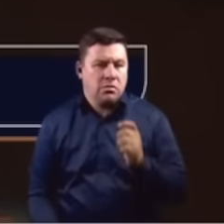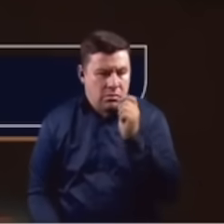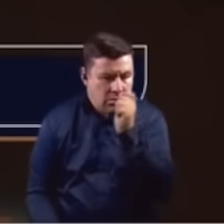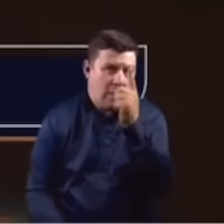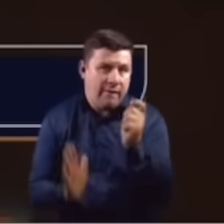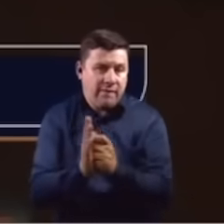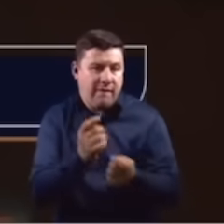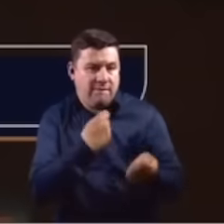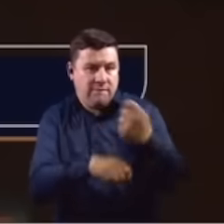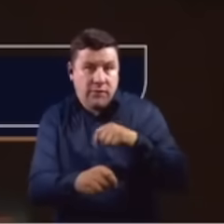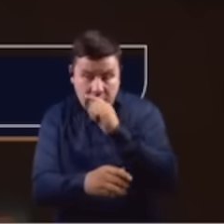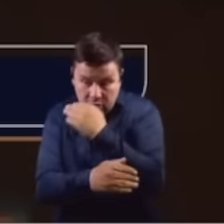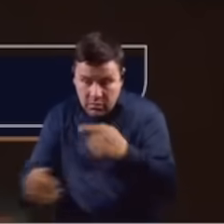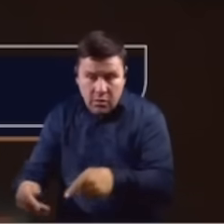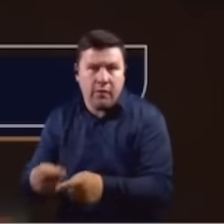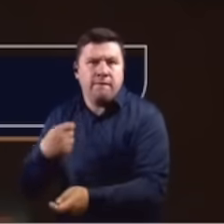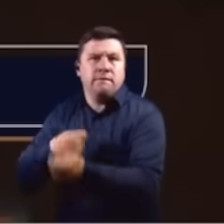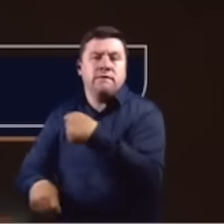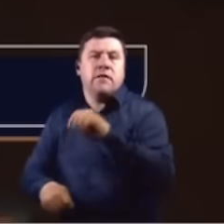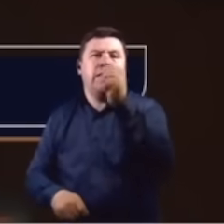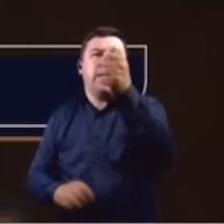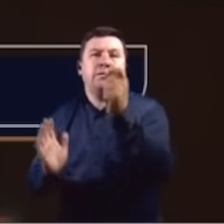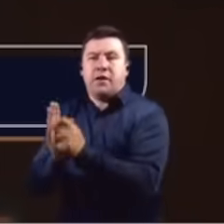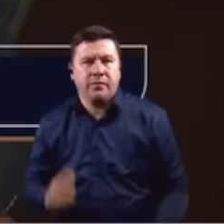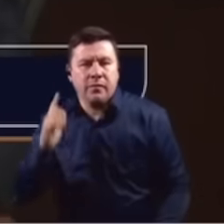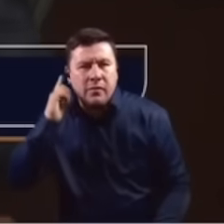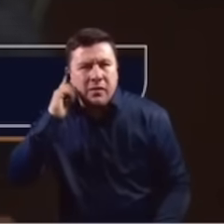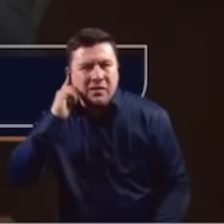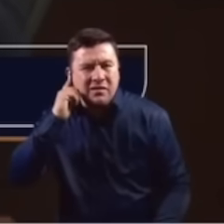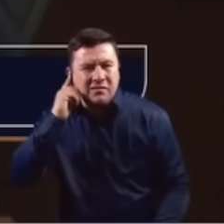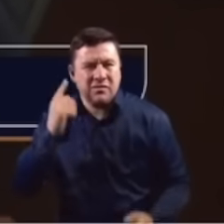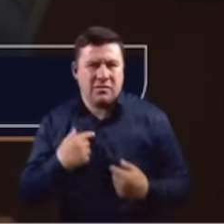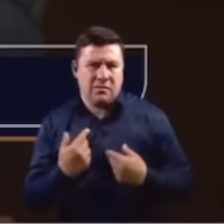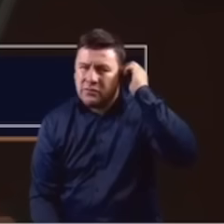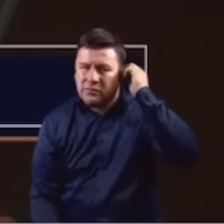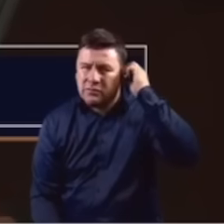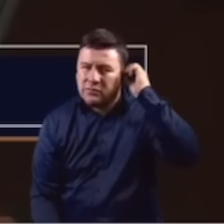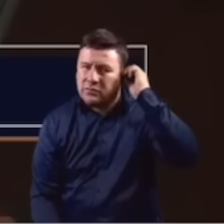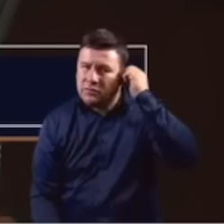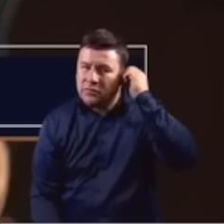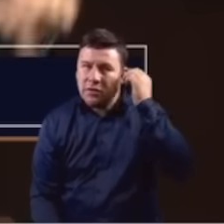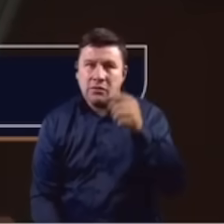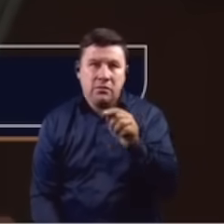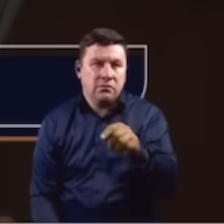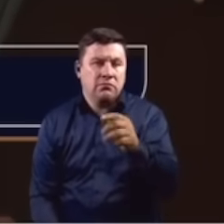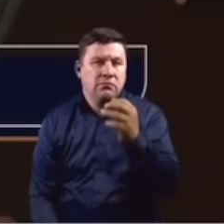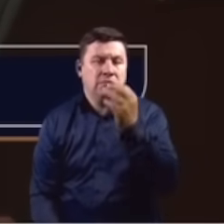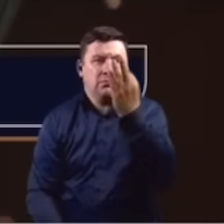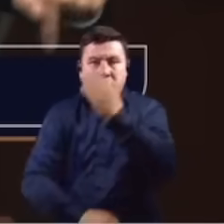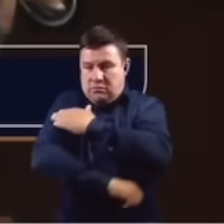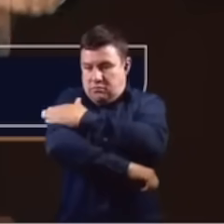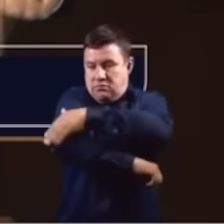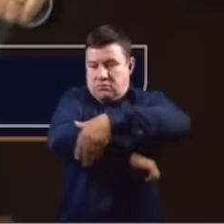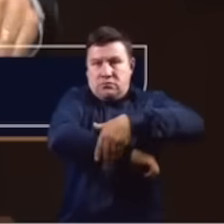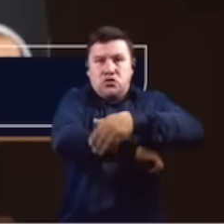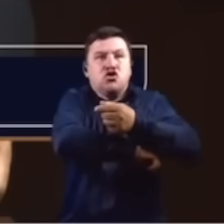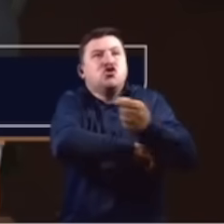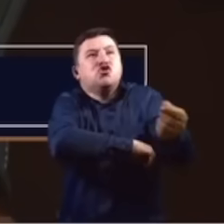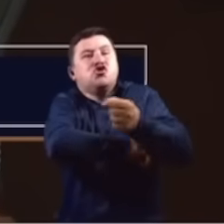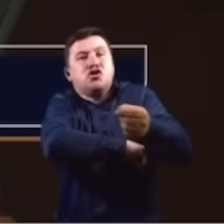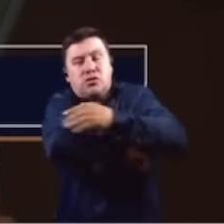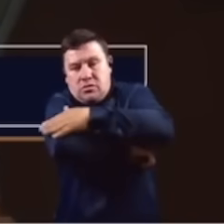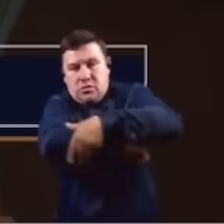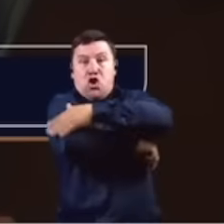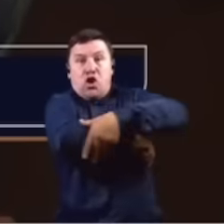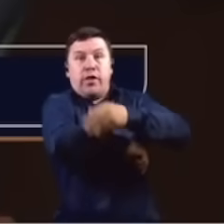vende una vez, pero a un niño lo venden hasta más de 10 veces al día. También quiero recordar que a 3 cuadras de aquí, muy cerca de aquí,